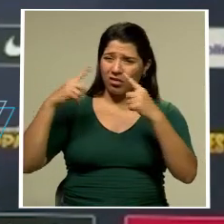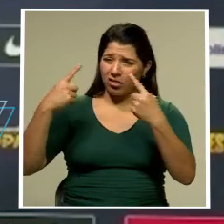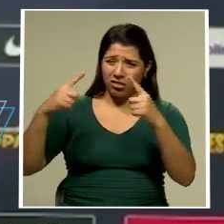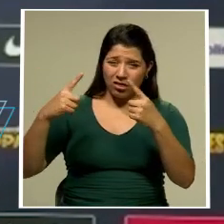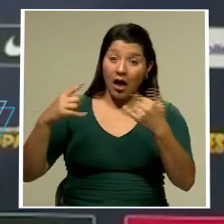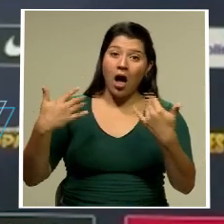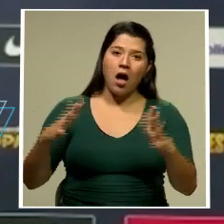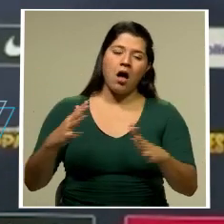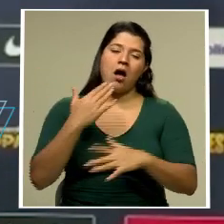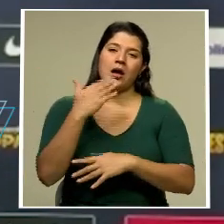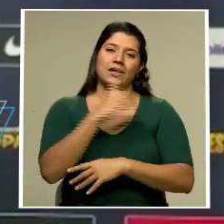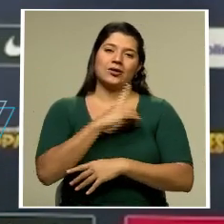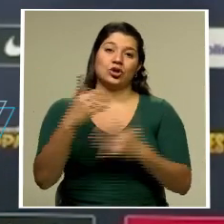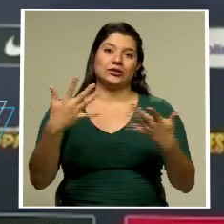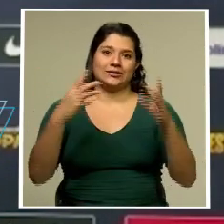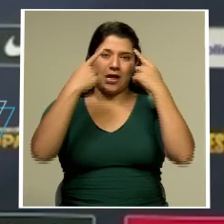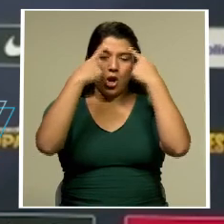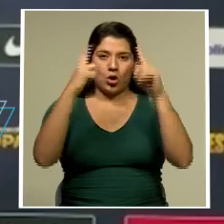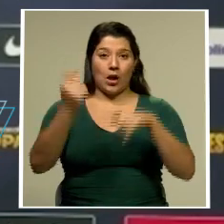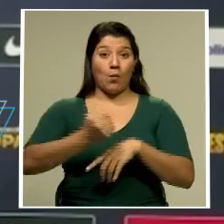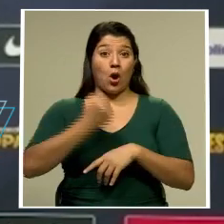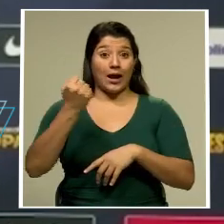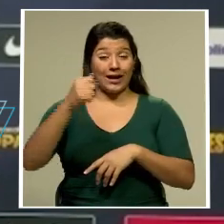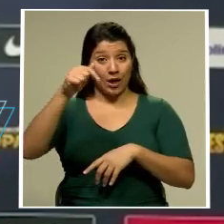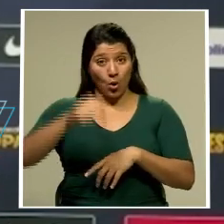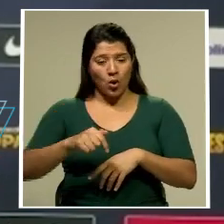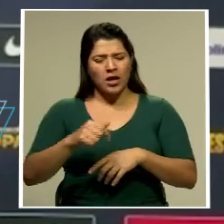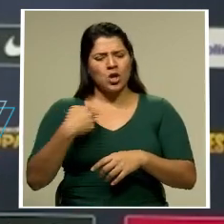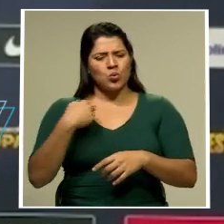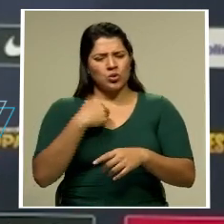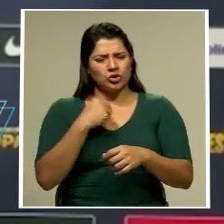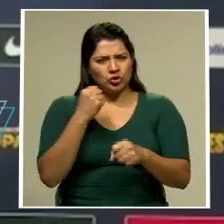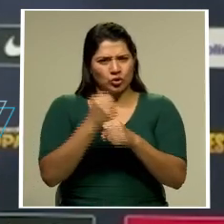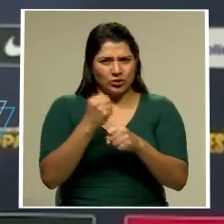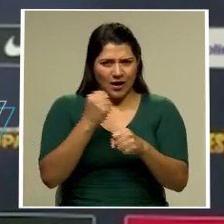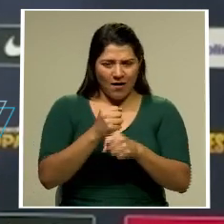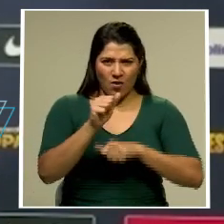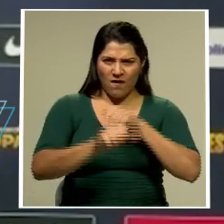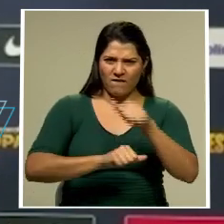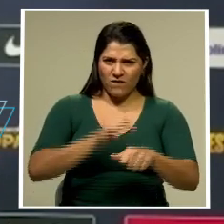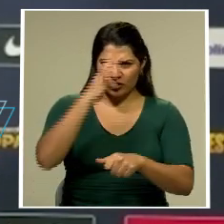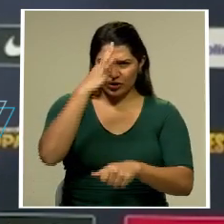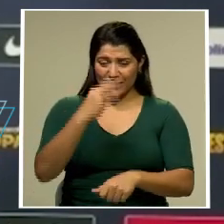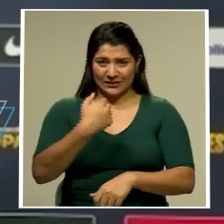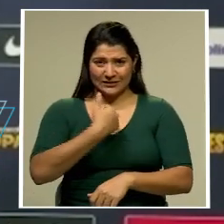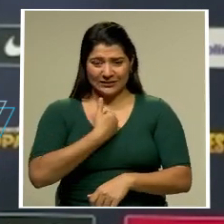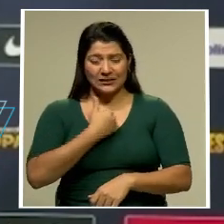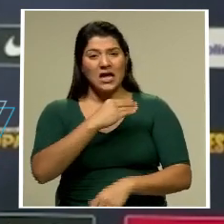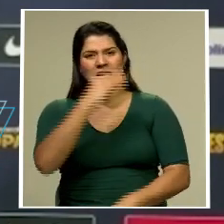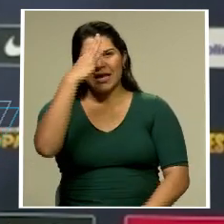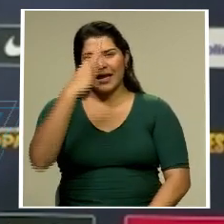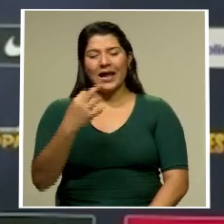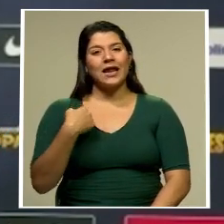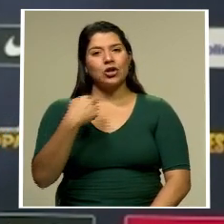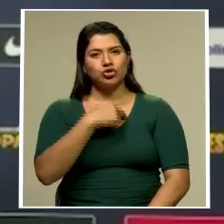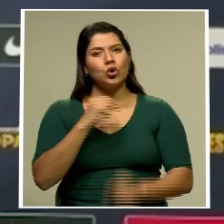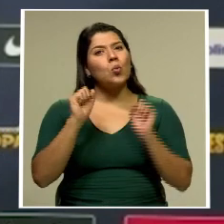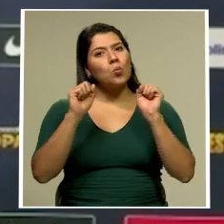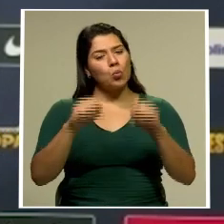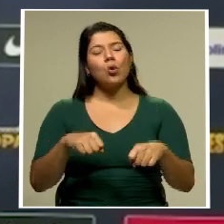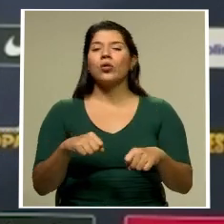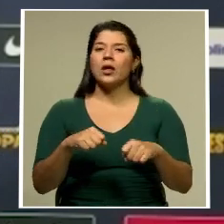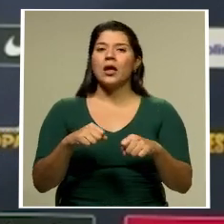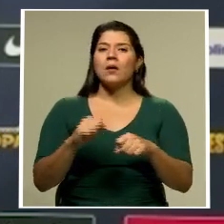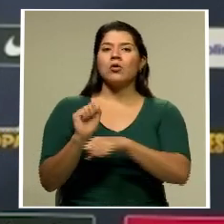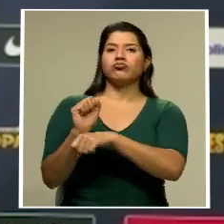razón, pero gracias a Dios hoy se nos dio el trabajo, el creer en nosotros mismos, en creer que podíamos sacar y salir adelante